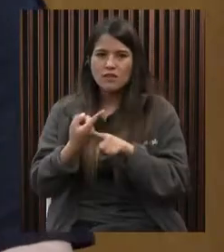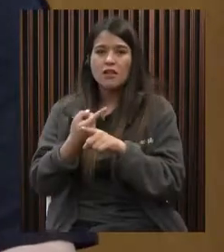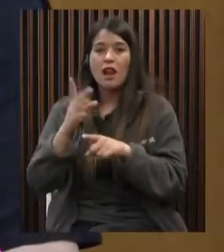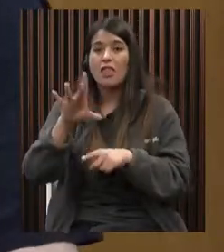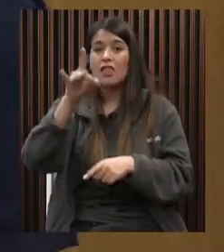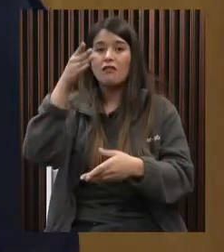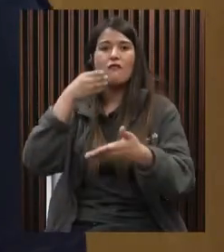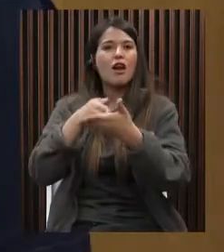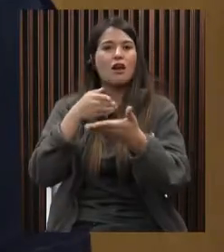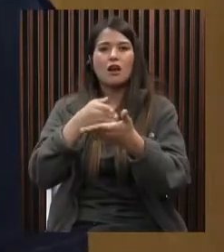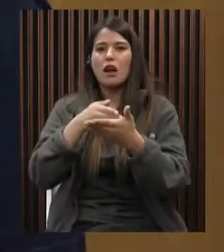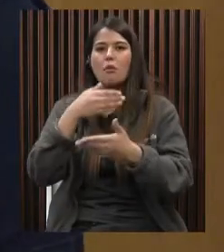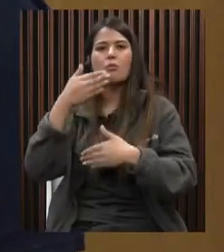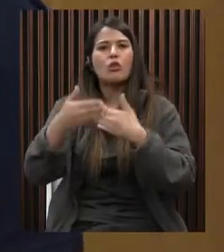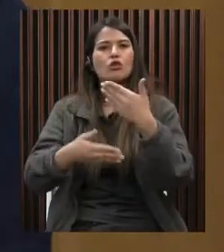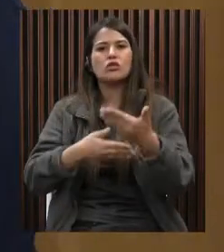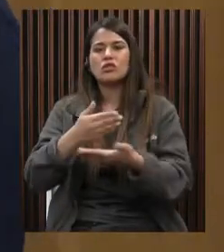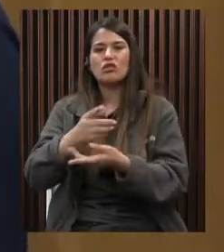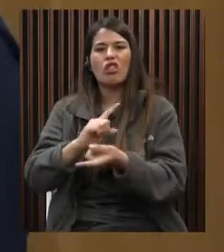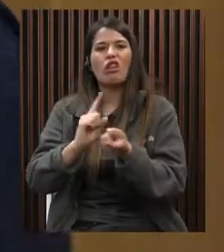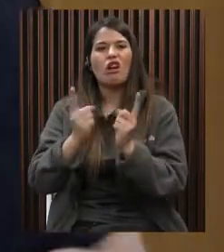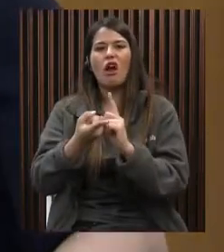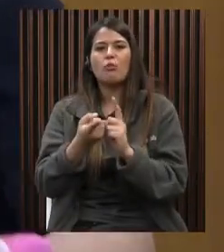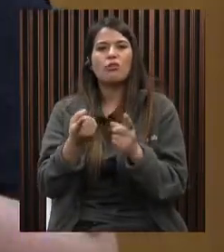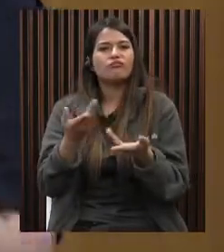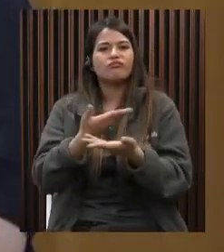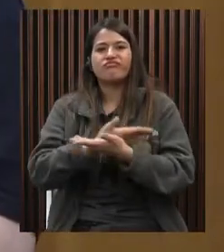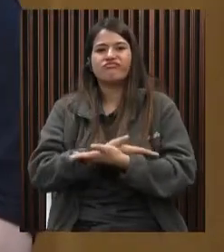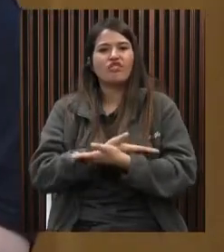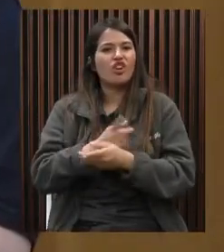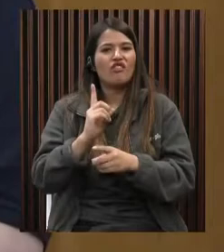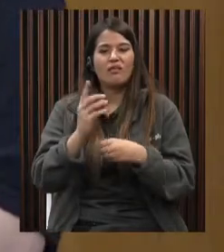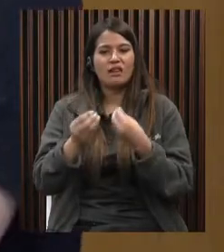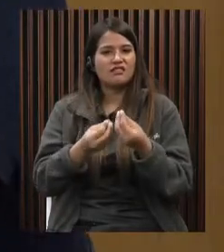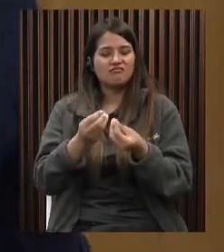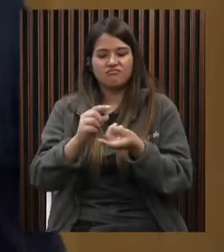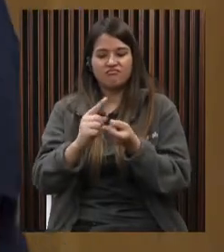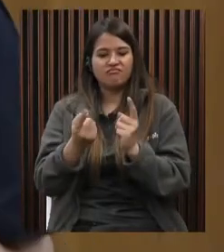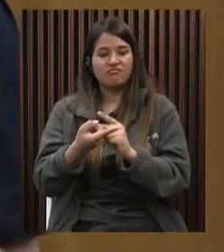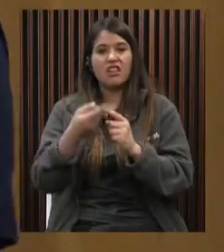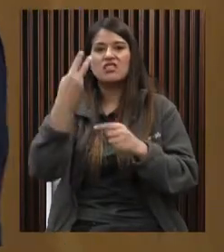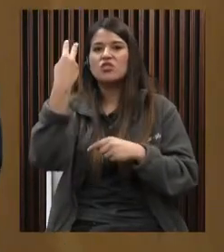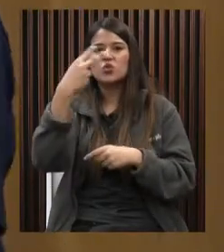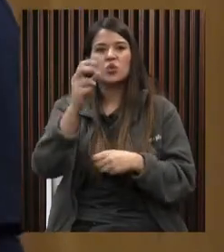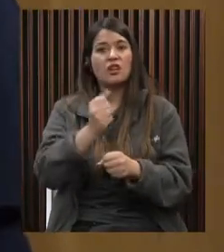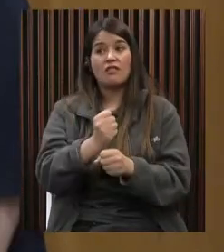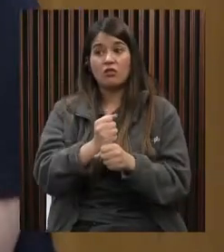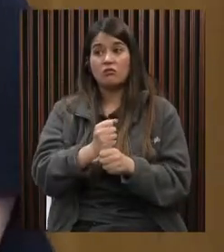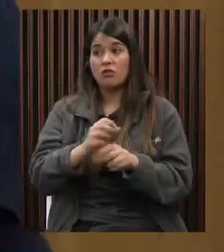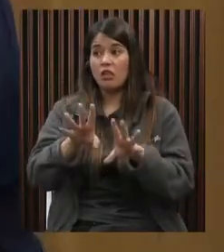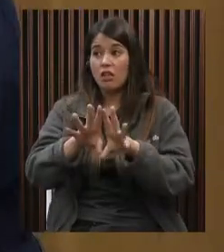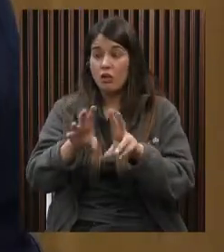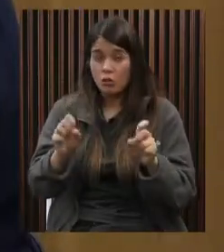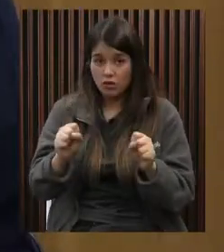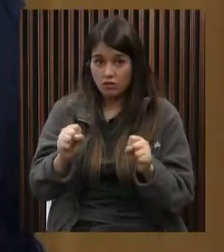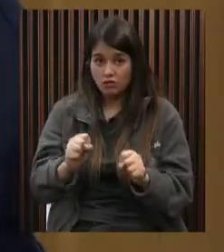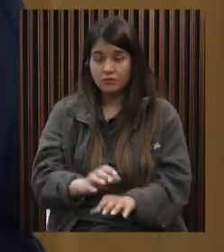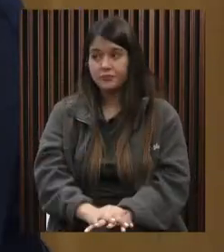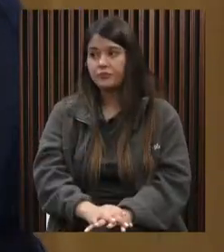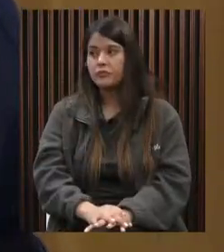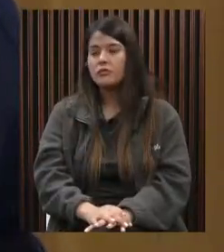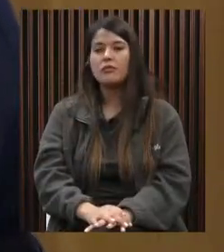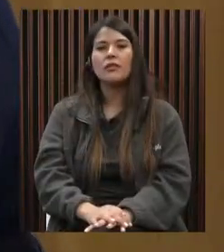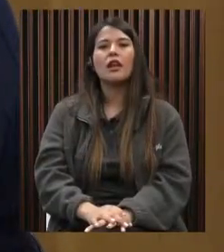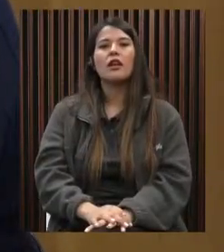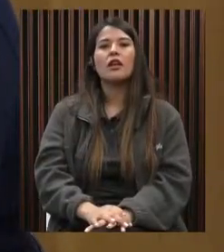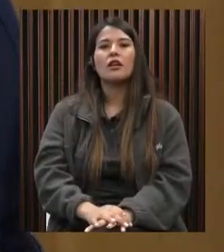barreras, entonces el proceso de generar un cambio no va a ocurrir. Por lo tanto, esa es su tarea, ¿les parece? Y luego,